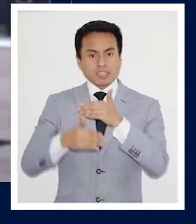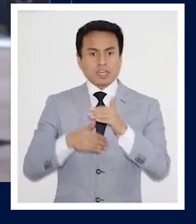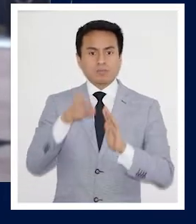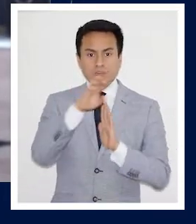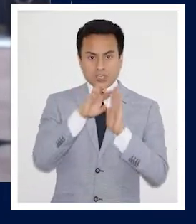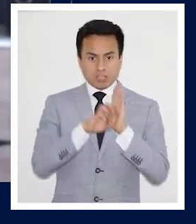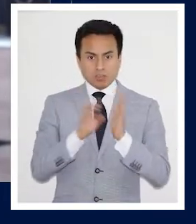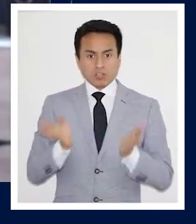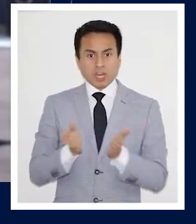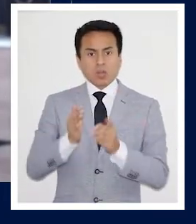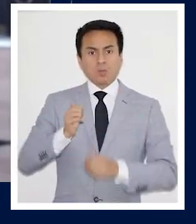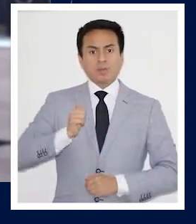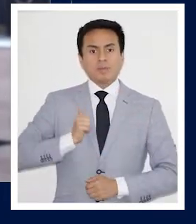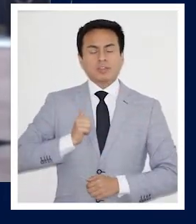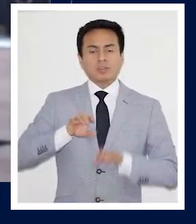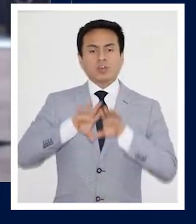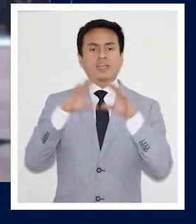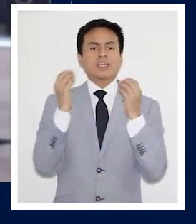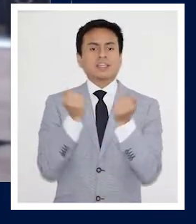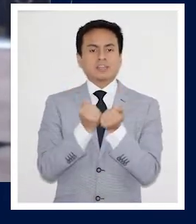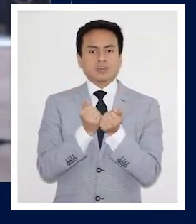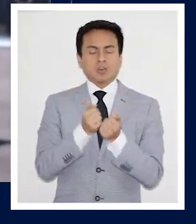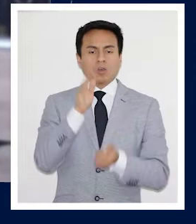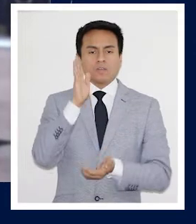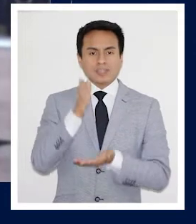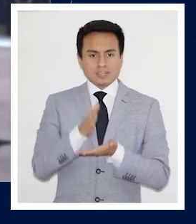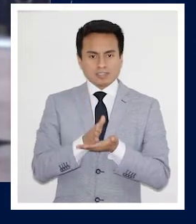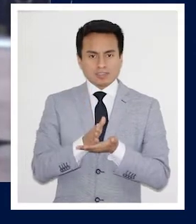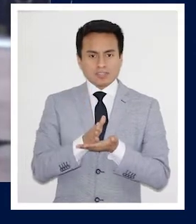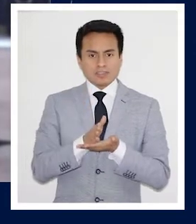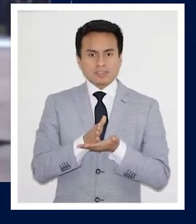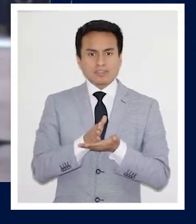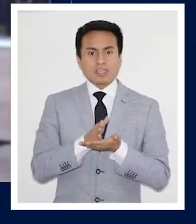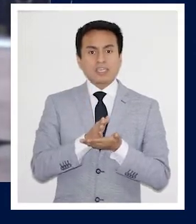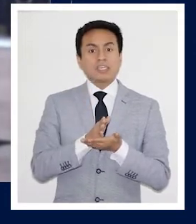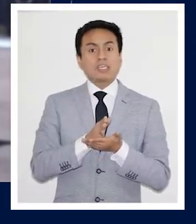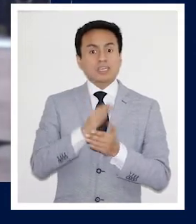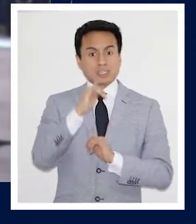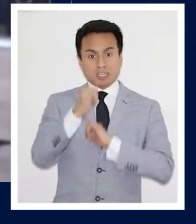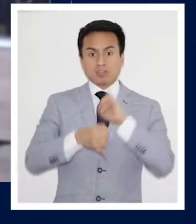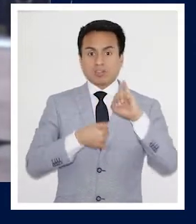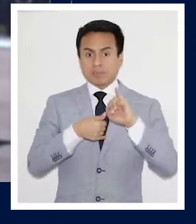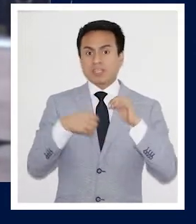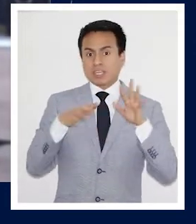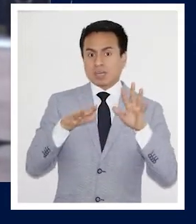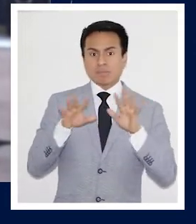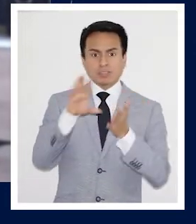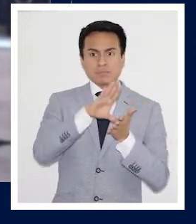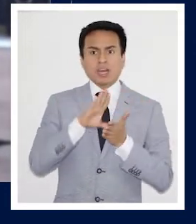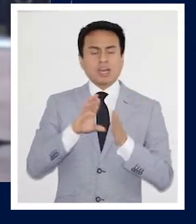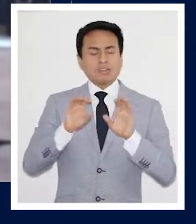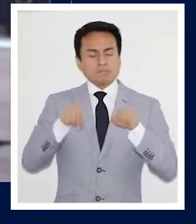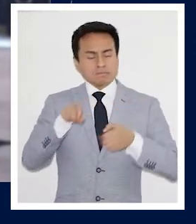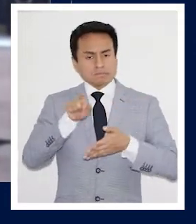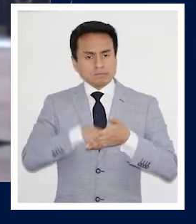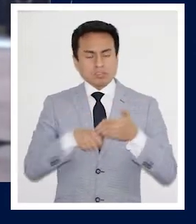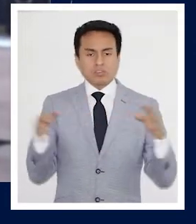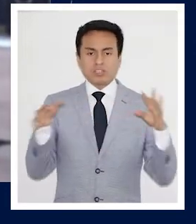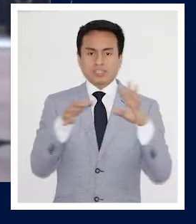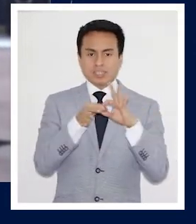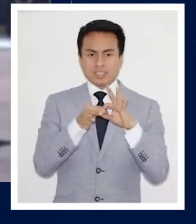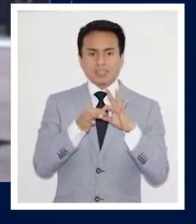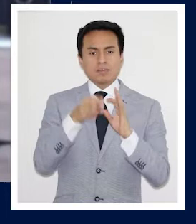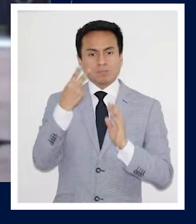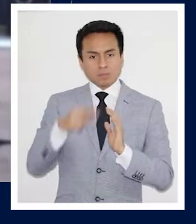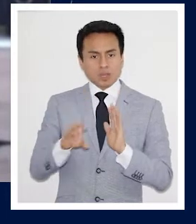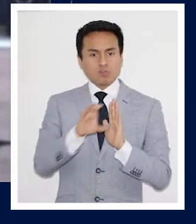puso en marcha un proyecto para dar cumplimiento íntegro a estas obligaciones internacionalmente adquiridas y que son consistentes